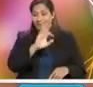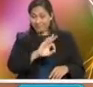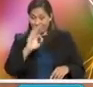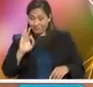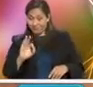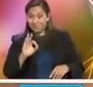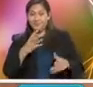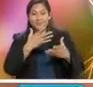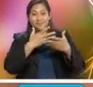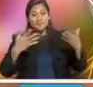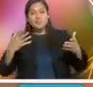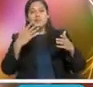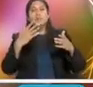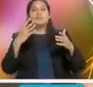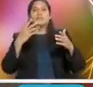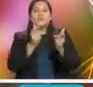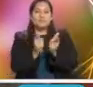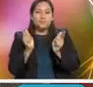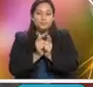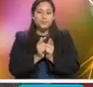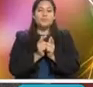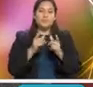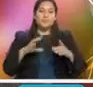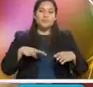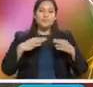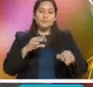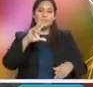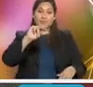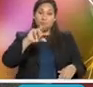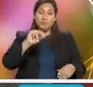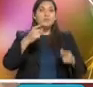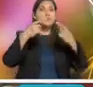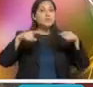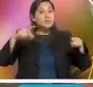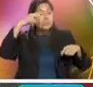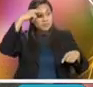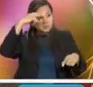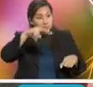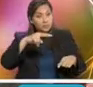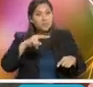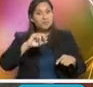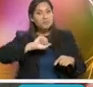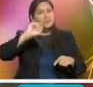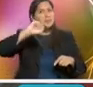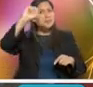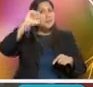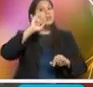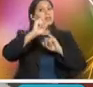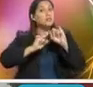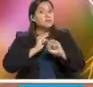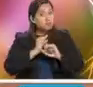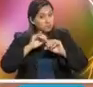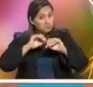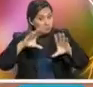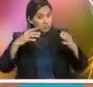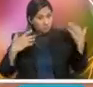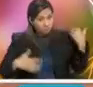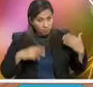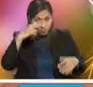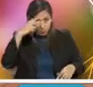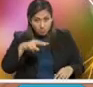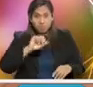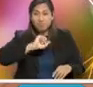estos grandes grupos que surgieron en los 80s, pues la música mexicana se posicionó a nivel internacional, ¿no? El rock